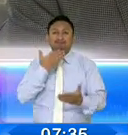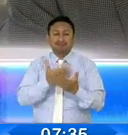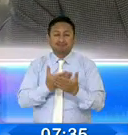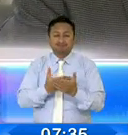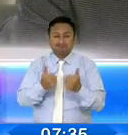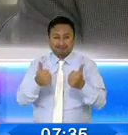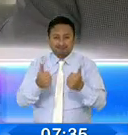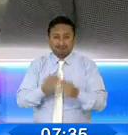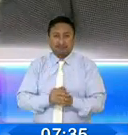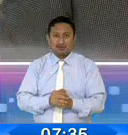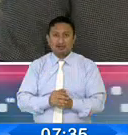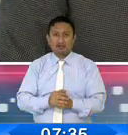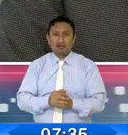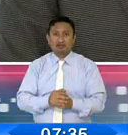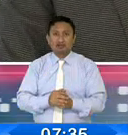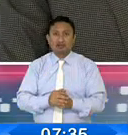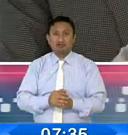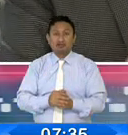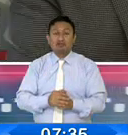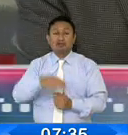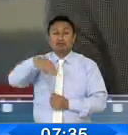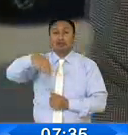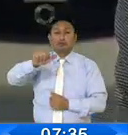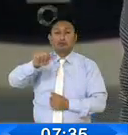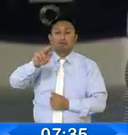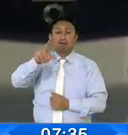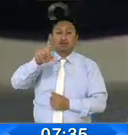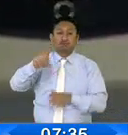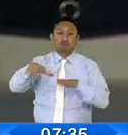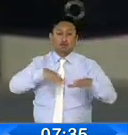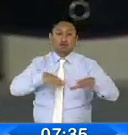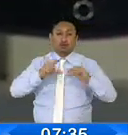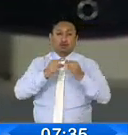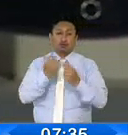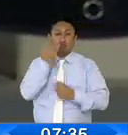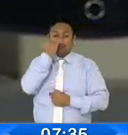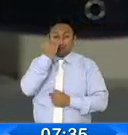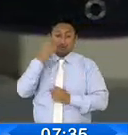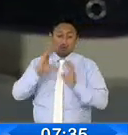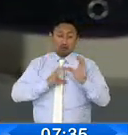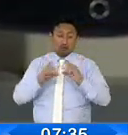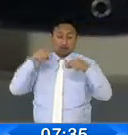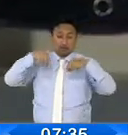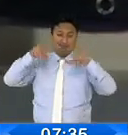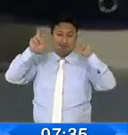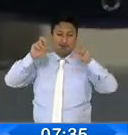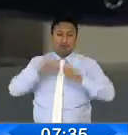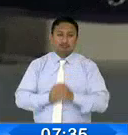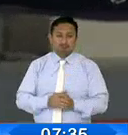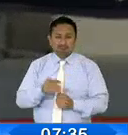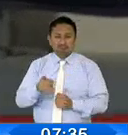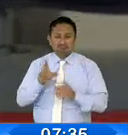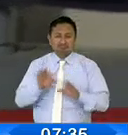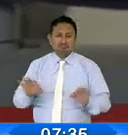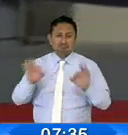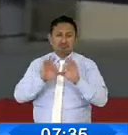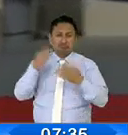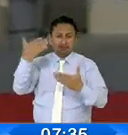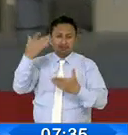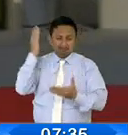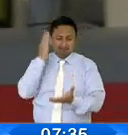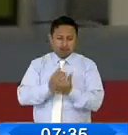amable. Marlon Santi, el coordinador de Pachakutik, conversando con nosotros de los temas de la coyuntura política. Una pausa, ya venimos.